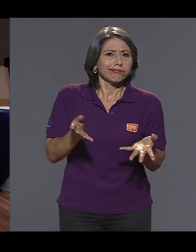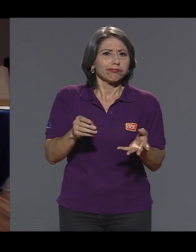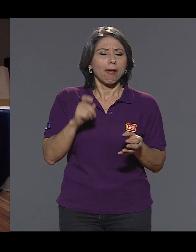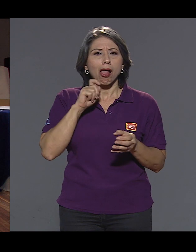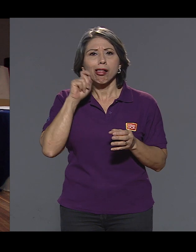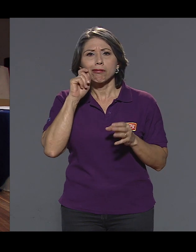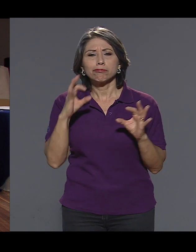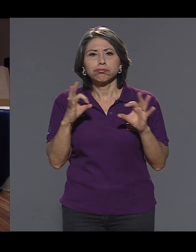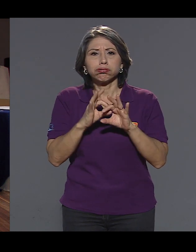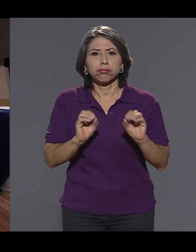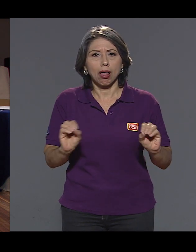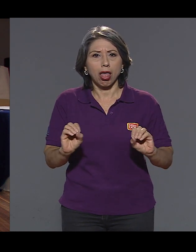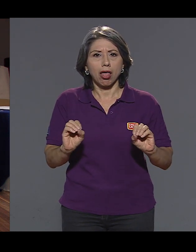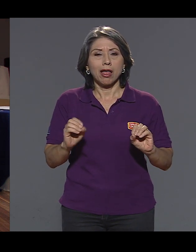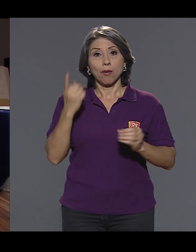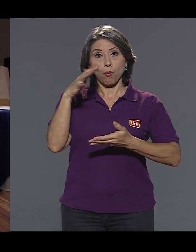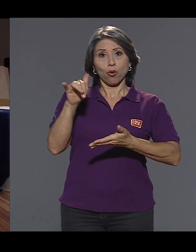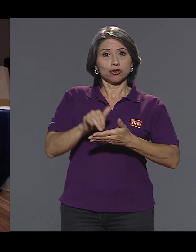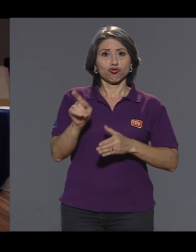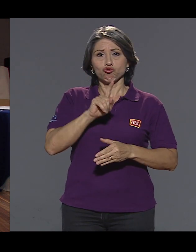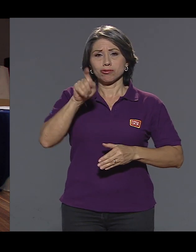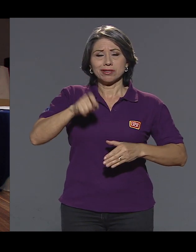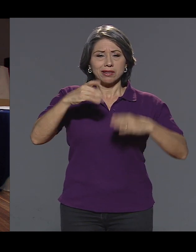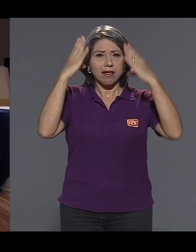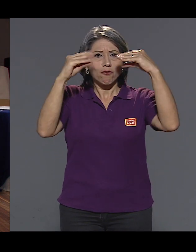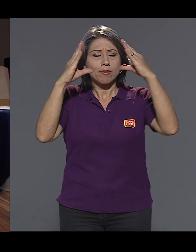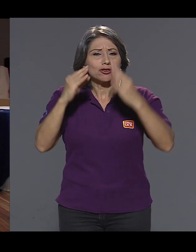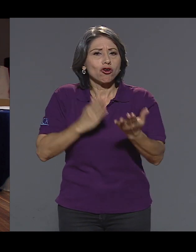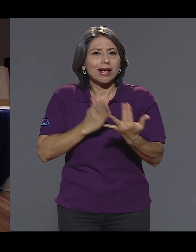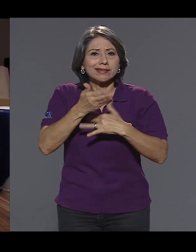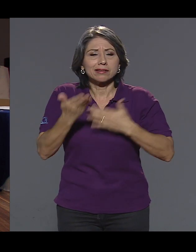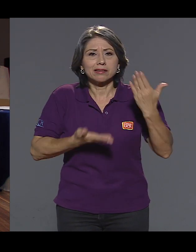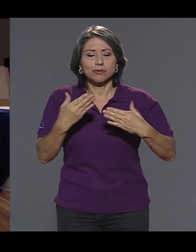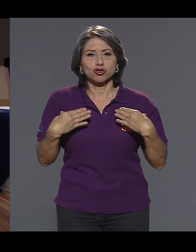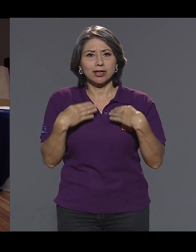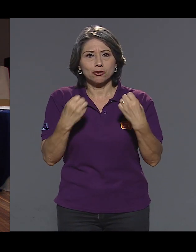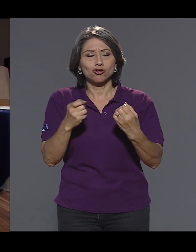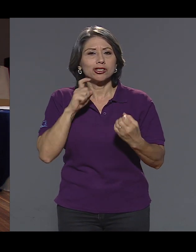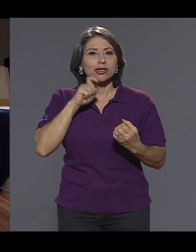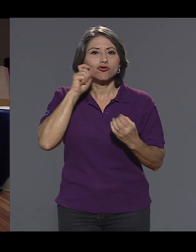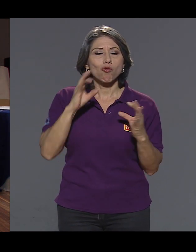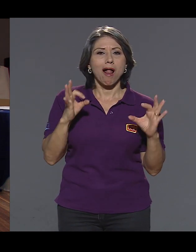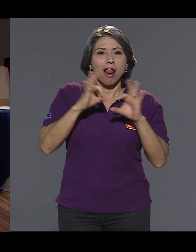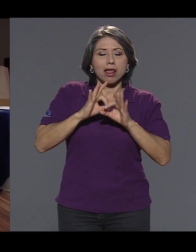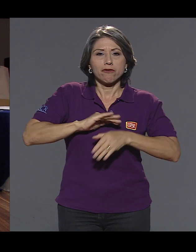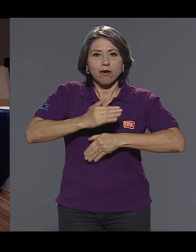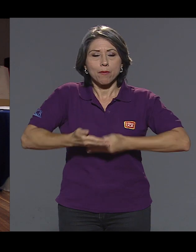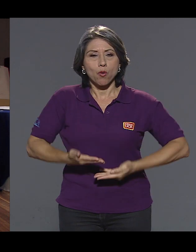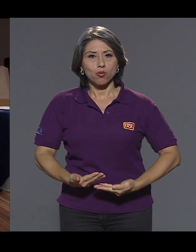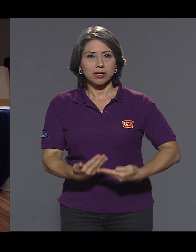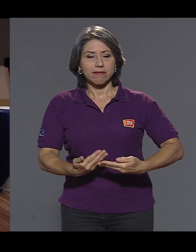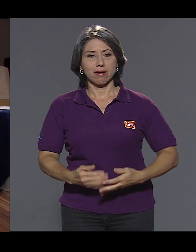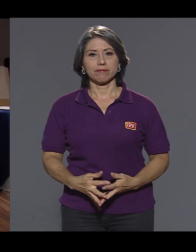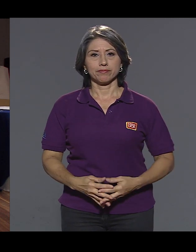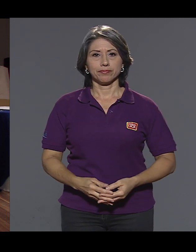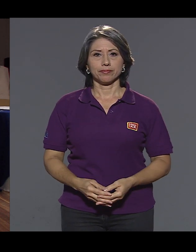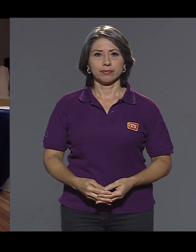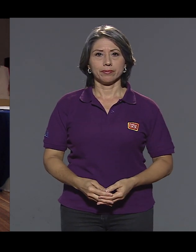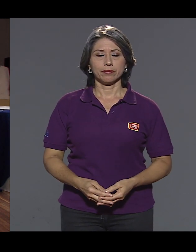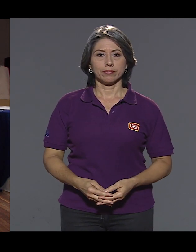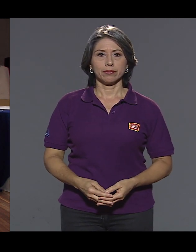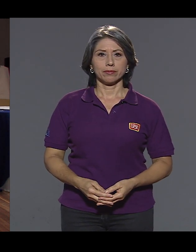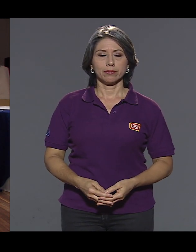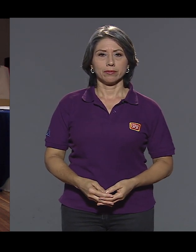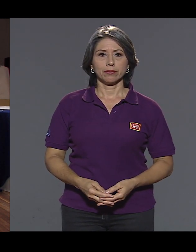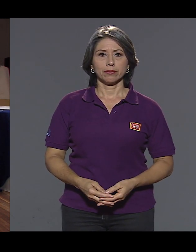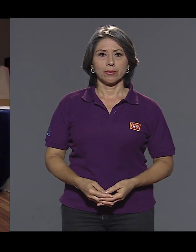y por lo tanto no necesitan información o acceso a los servicios de salud sexual y reproductiva. Tener baja